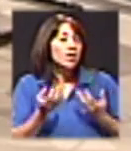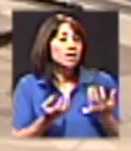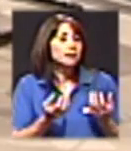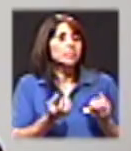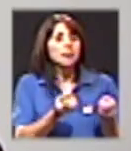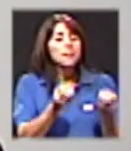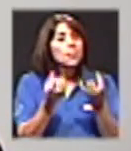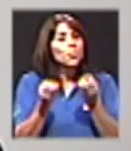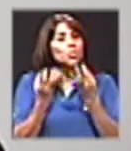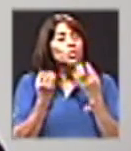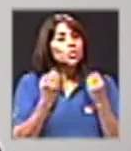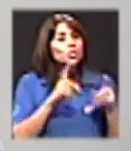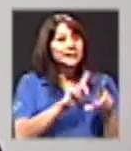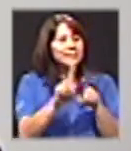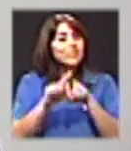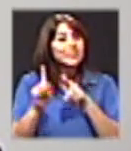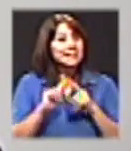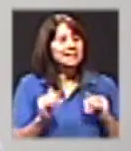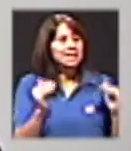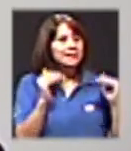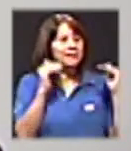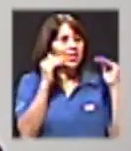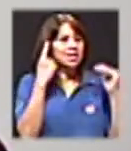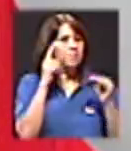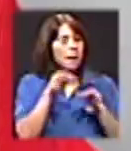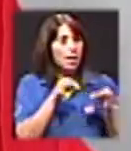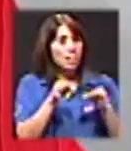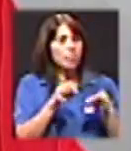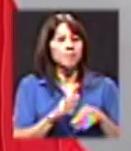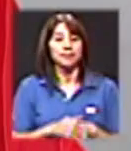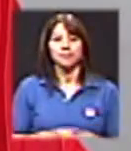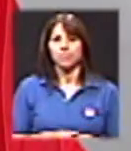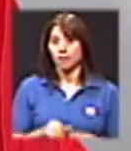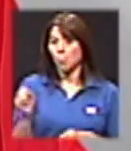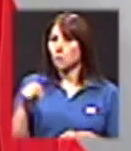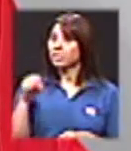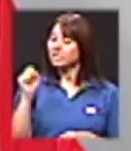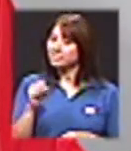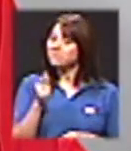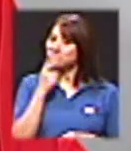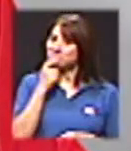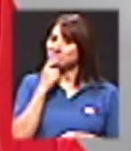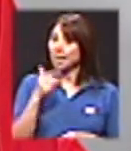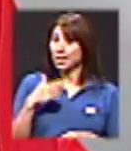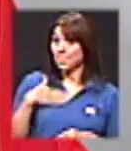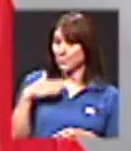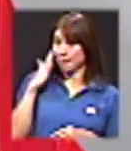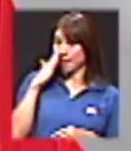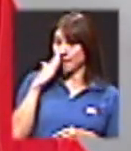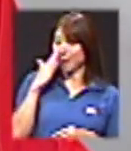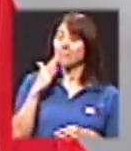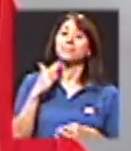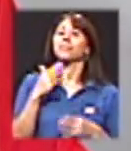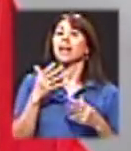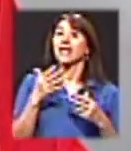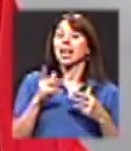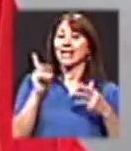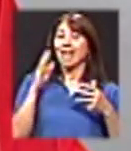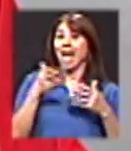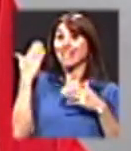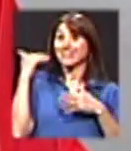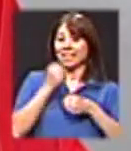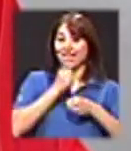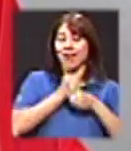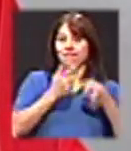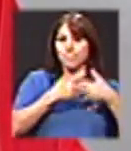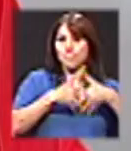niveles De para aprendizaje, decirlo. claro. Claro. Sí, y lo simpático es que digo que mi mamá iba a almorzar, la empresa quedaba en La Uruca, después del